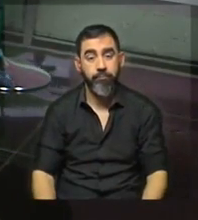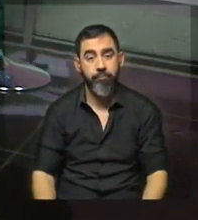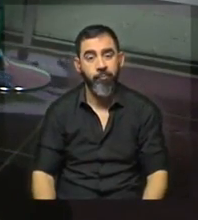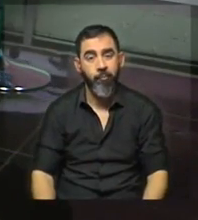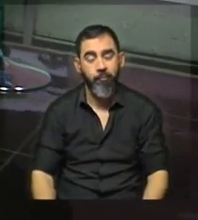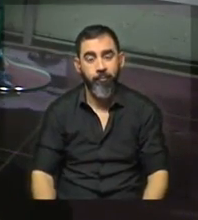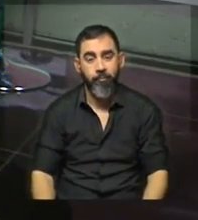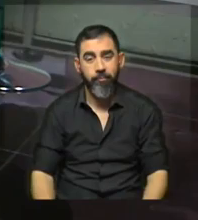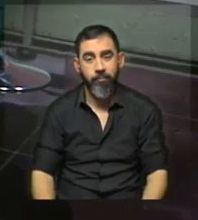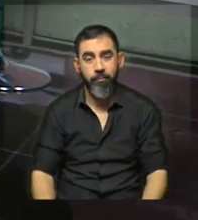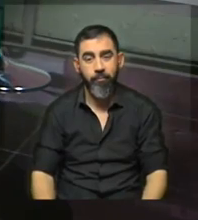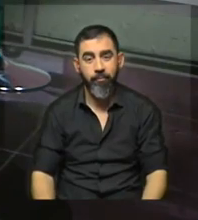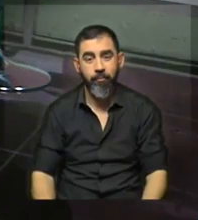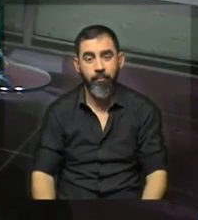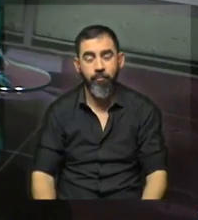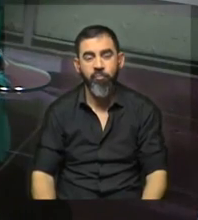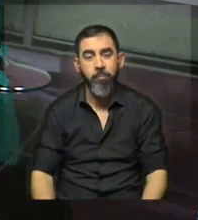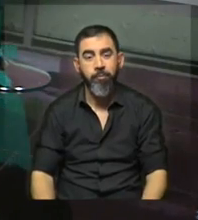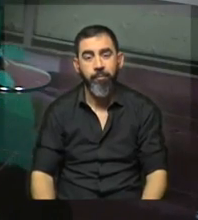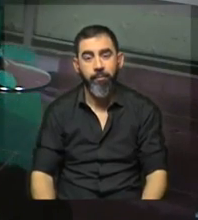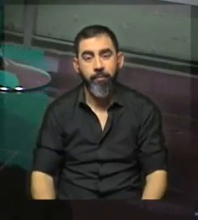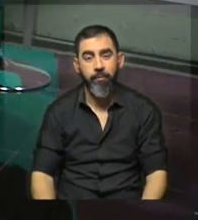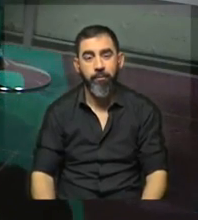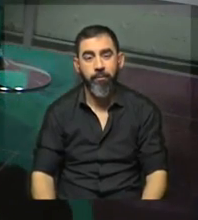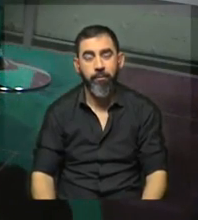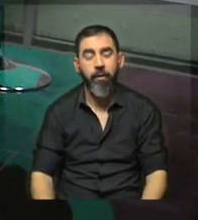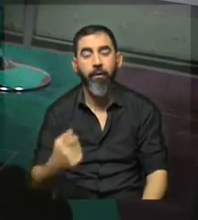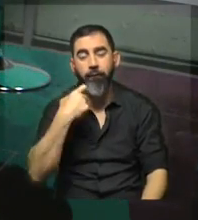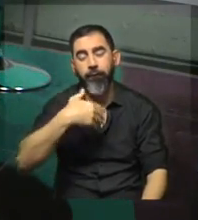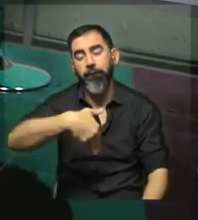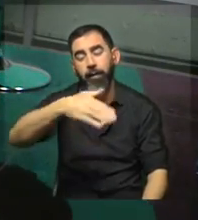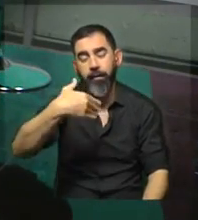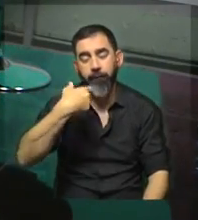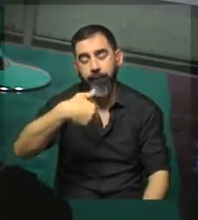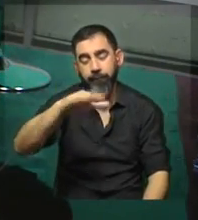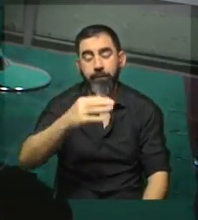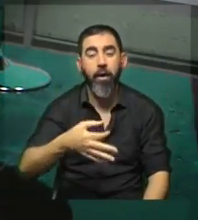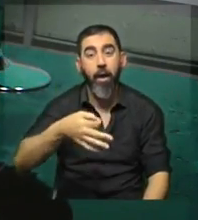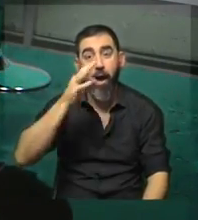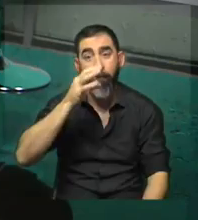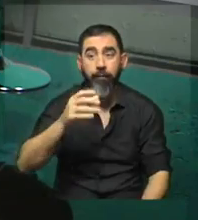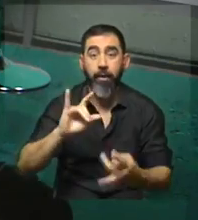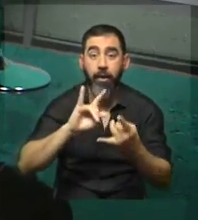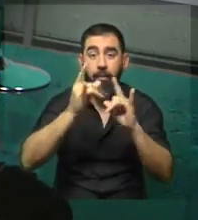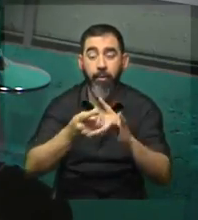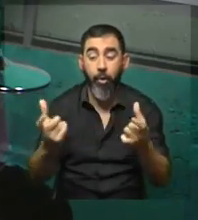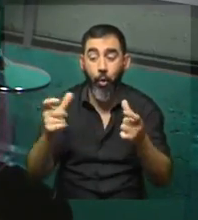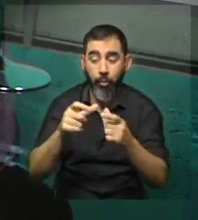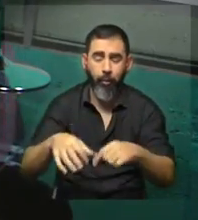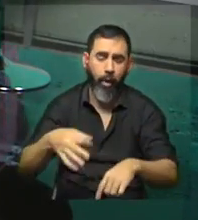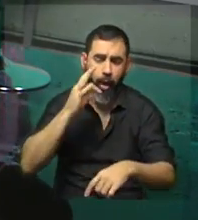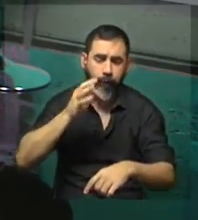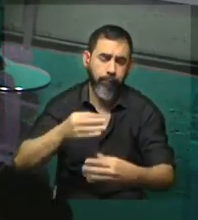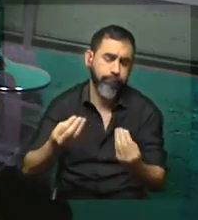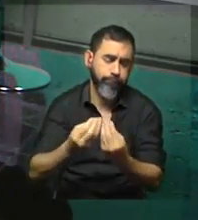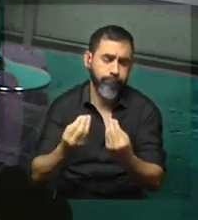de... Linda forma de decir, queda mucha tela para cortar. Mucho café. Los café que se toman en el Parlamento con las comisiones